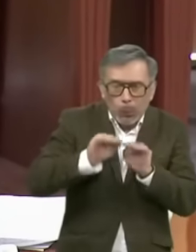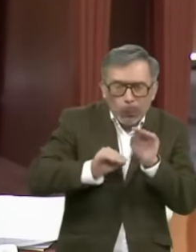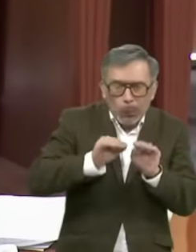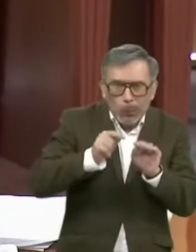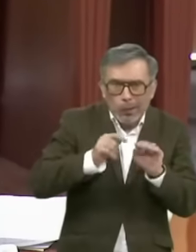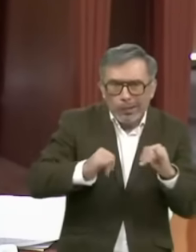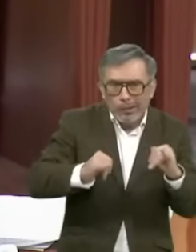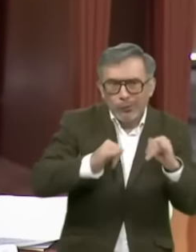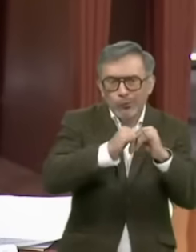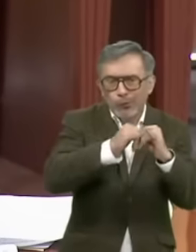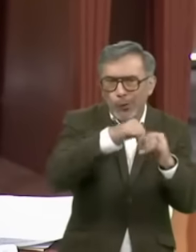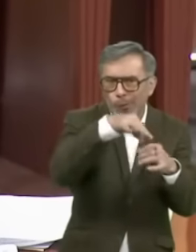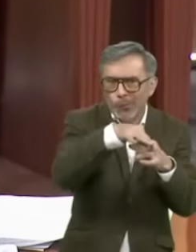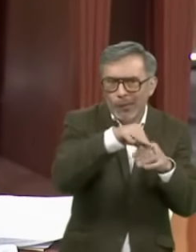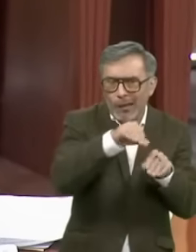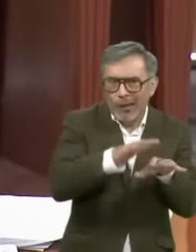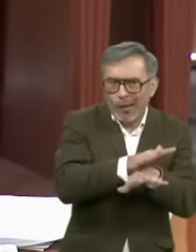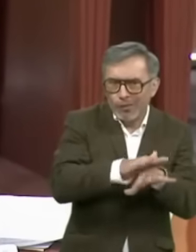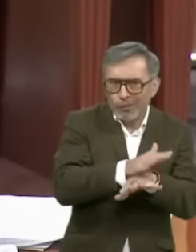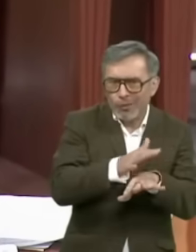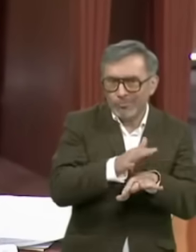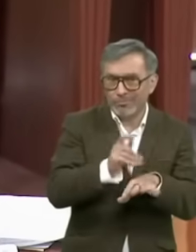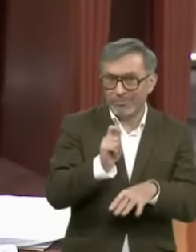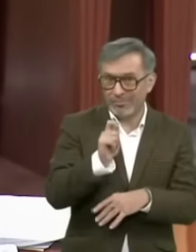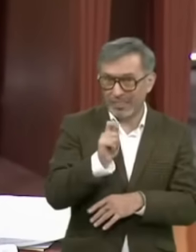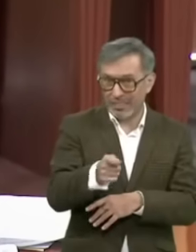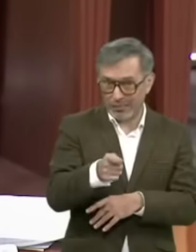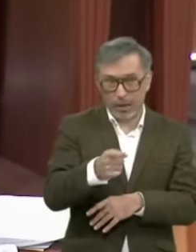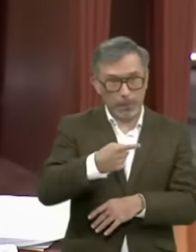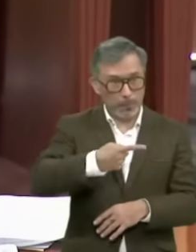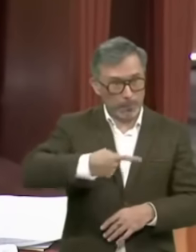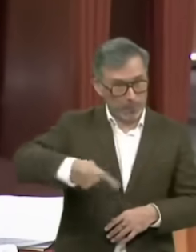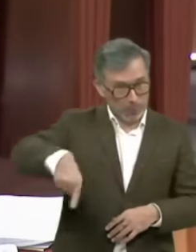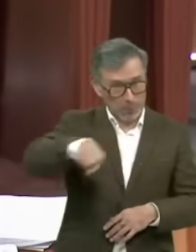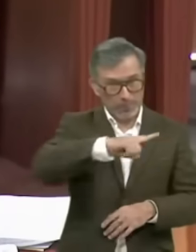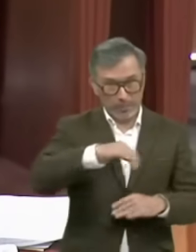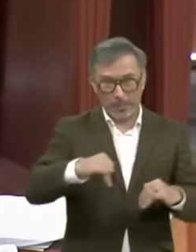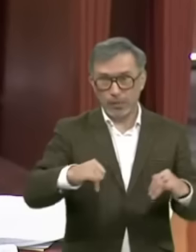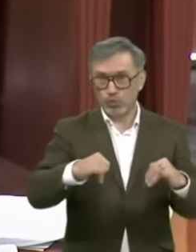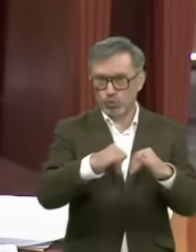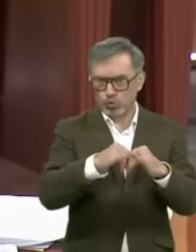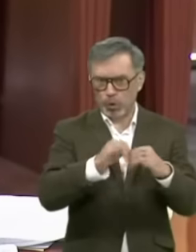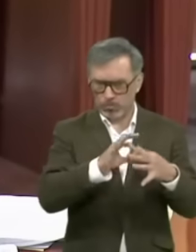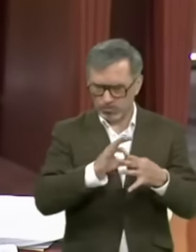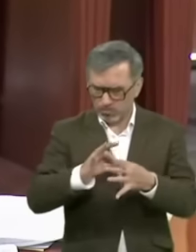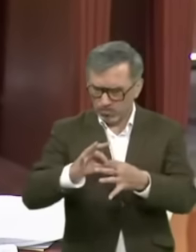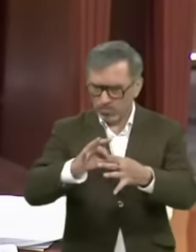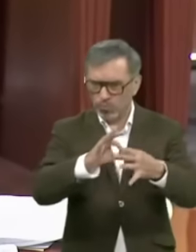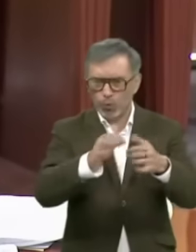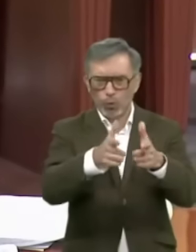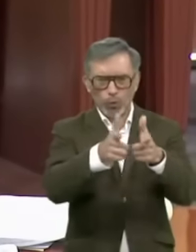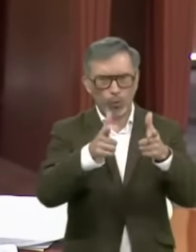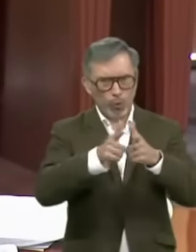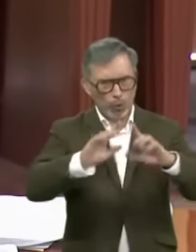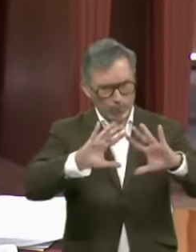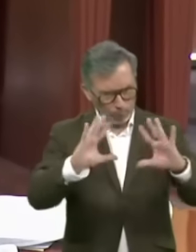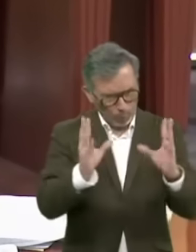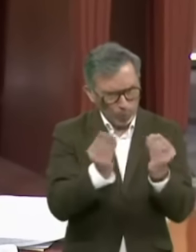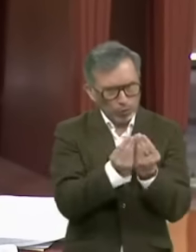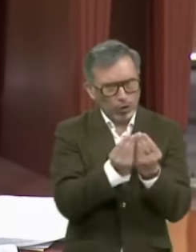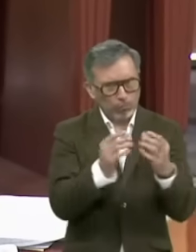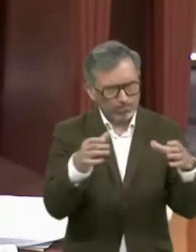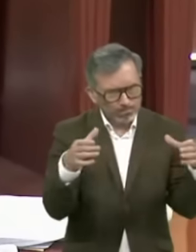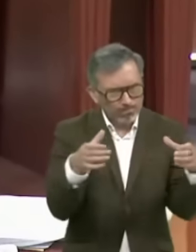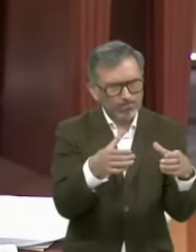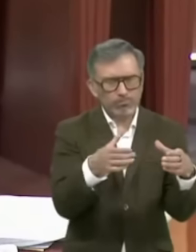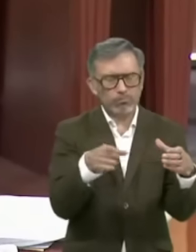que alteran la colegialidad de este instituto, que alteran la independencia, la autonomía de